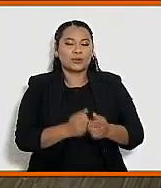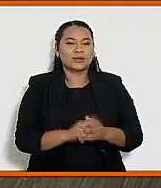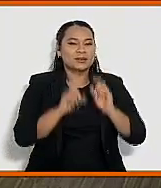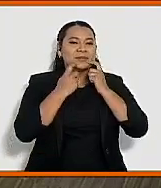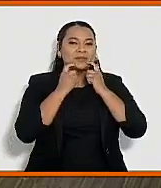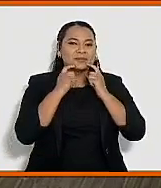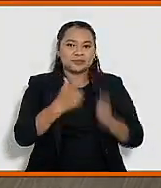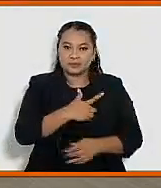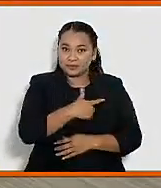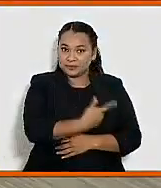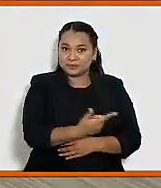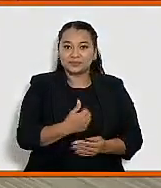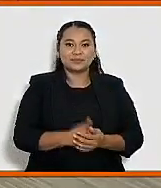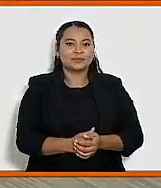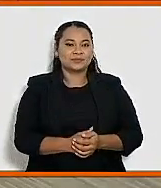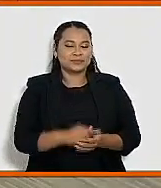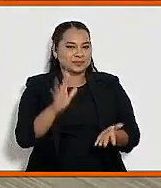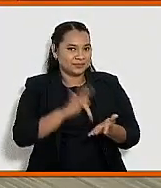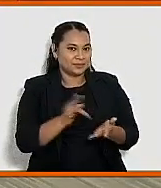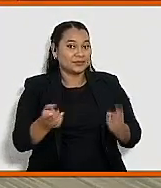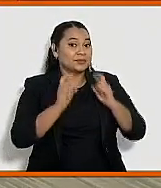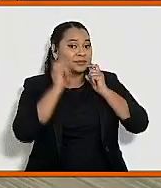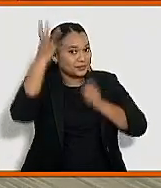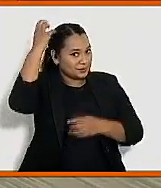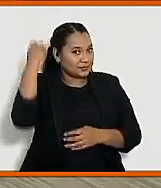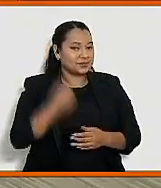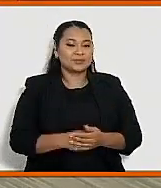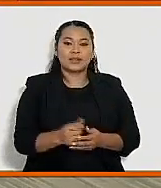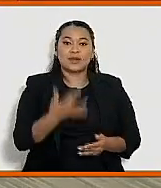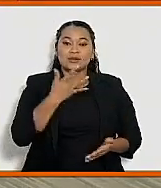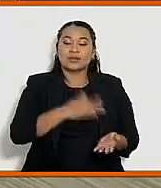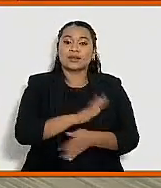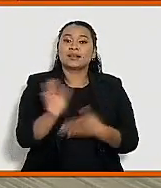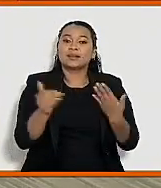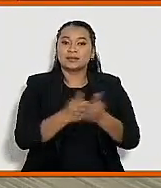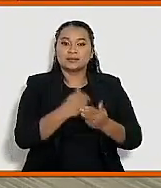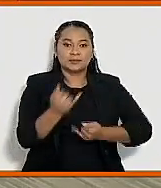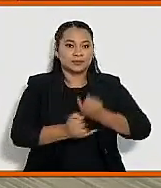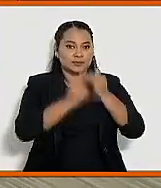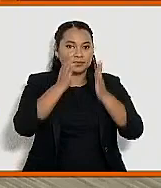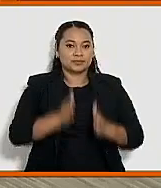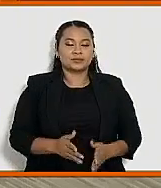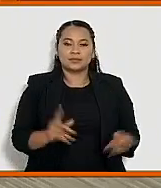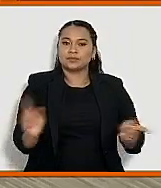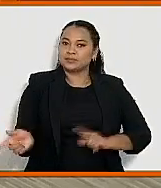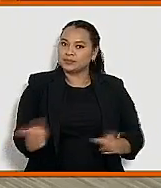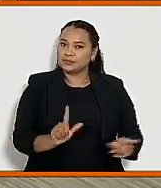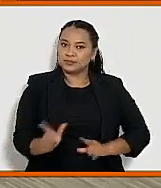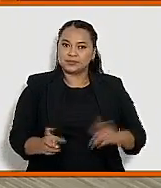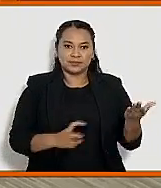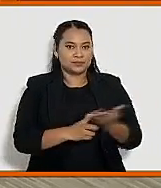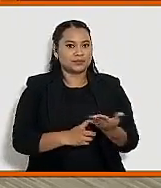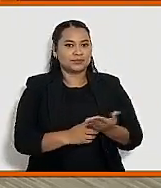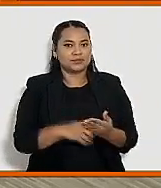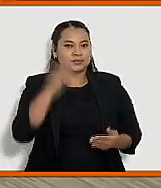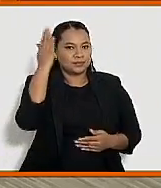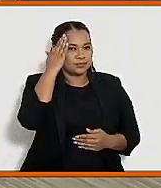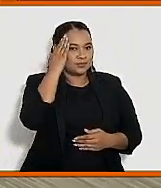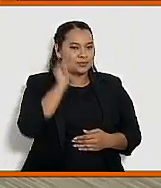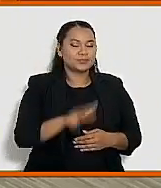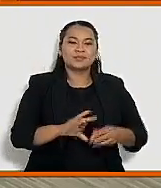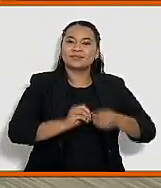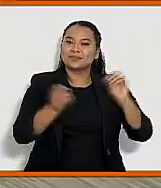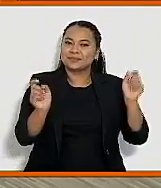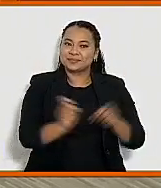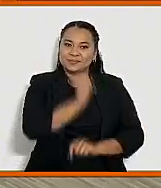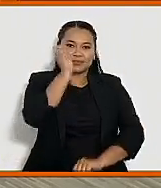junto a Tatiana Varela. Muchas gracias, Charlene. Así es, querido jugador, te deseamos muchísima suerte y esperamos que tengas tu boleto en mano porque se vienen los tres números ganadores para